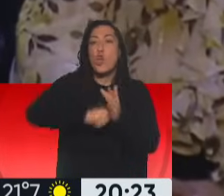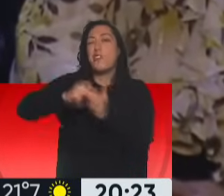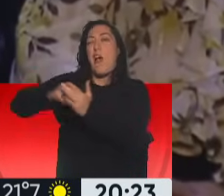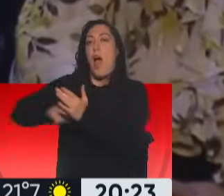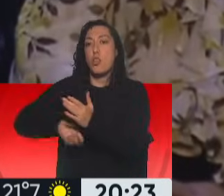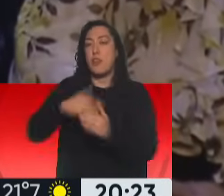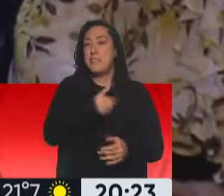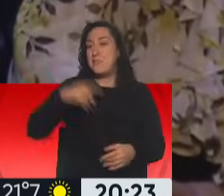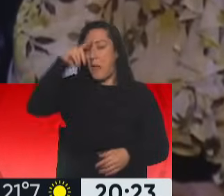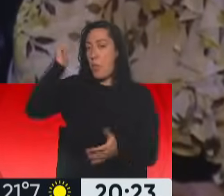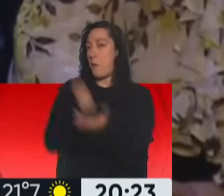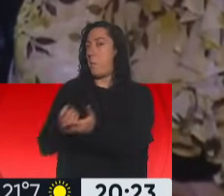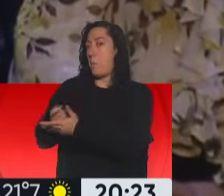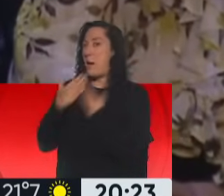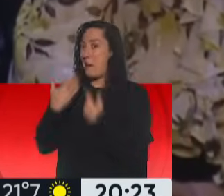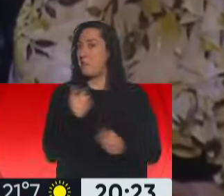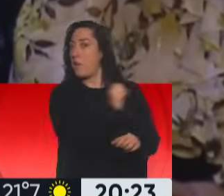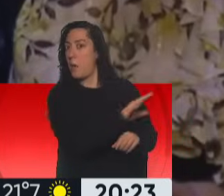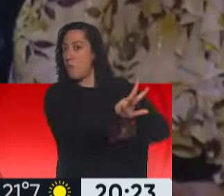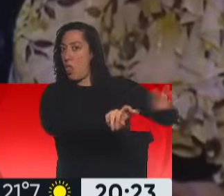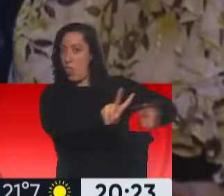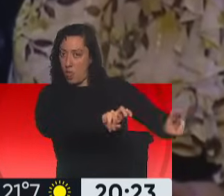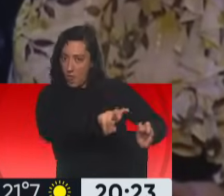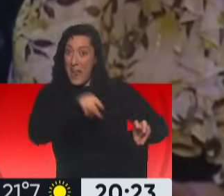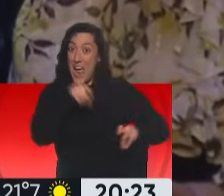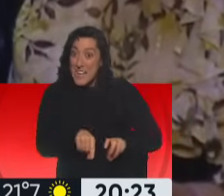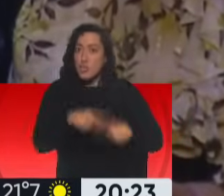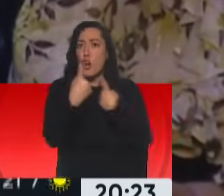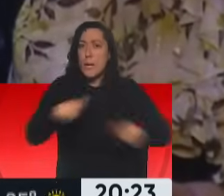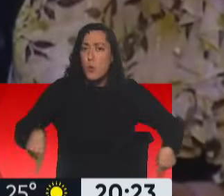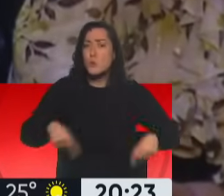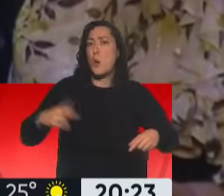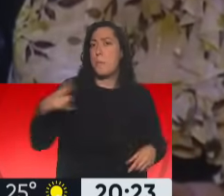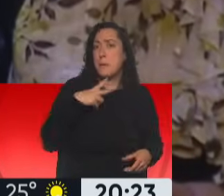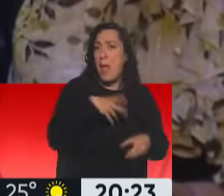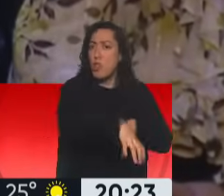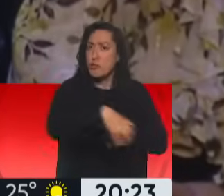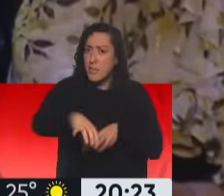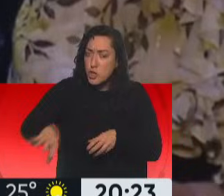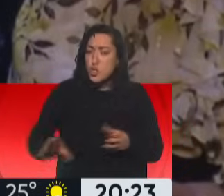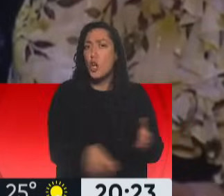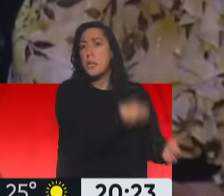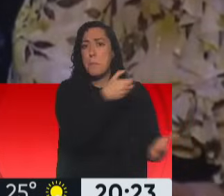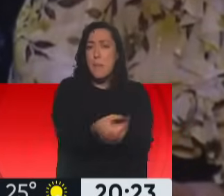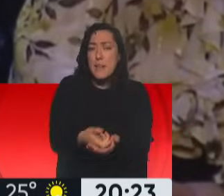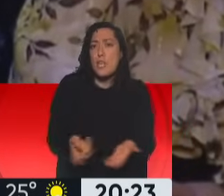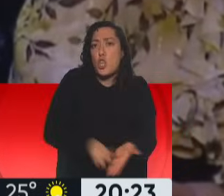niveles estatales. Todo esto que le sacó son recursos que el sector privado no ha podido invertir en sí